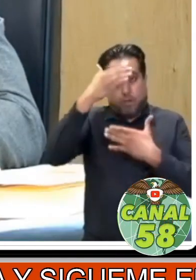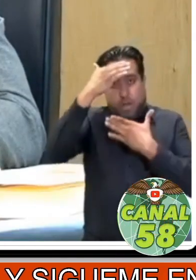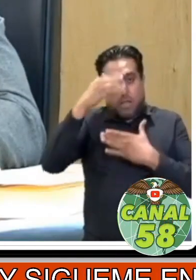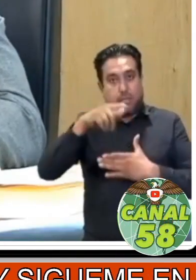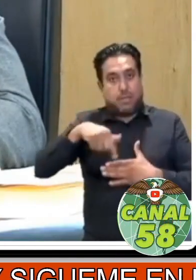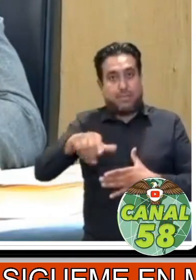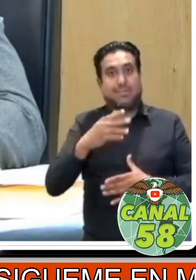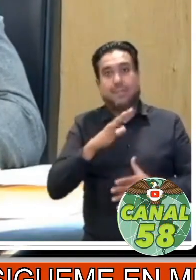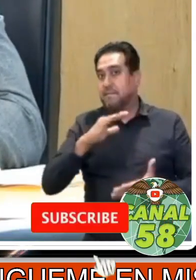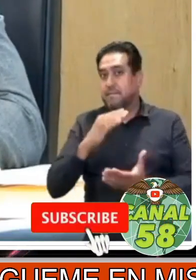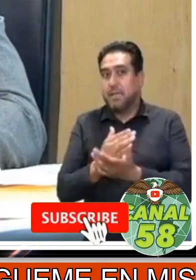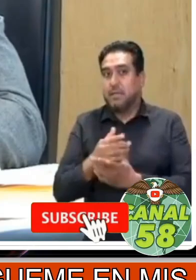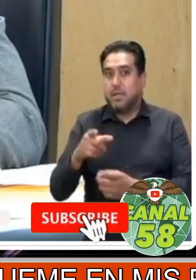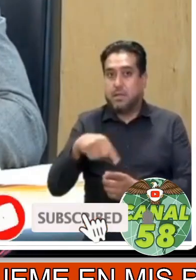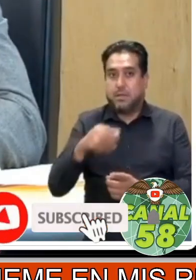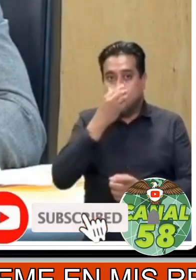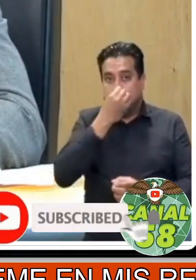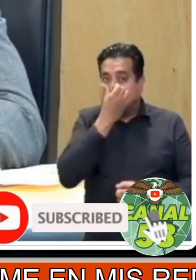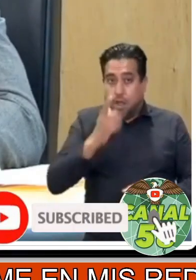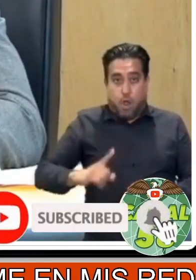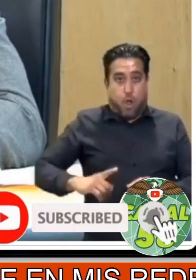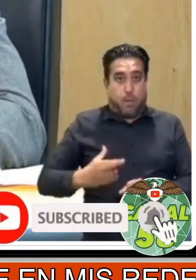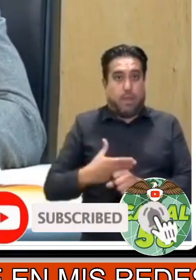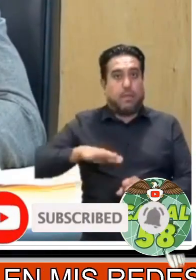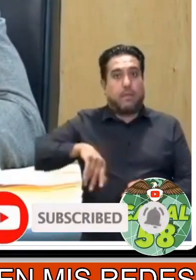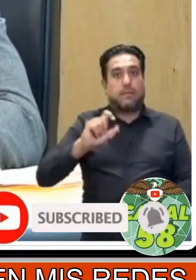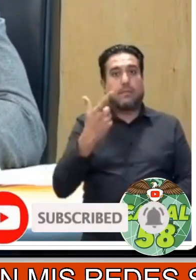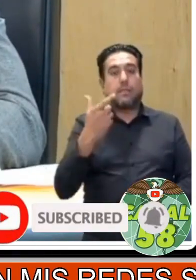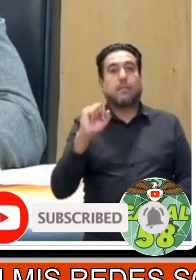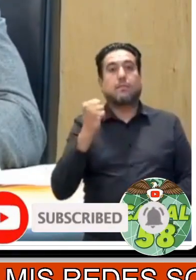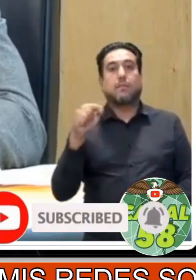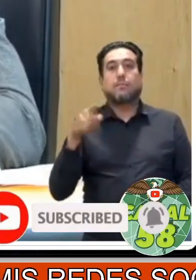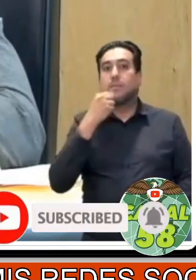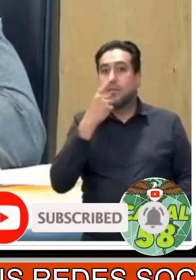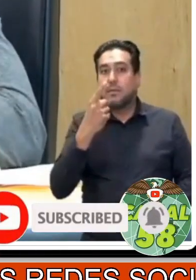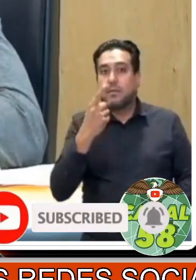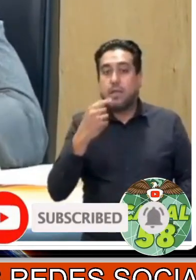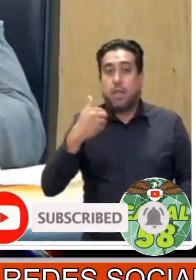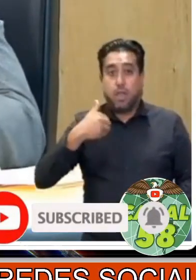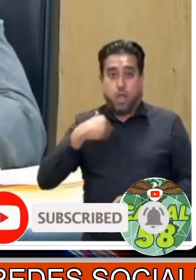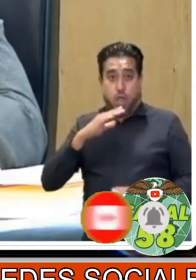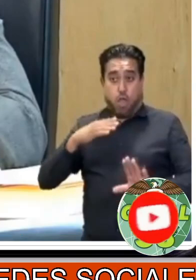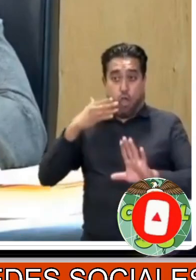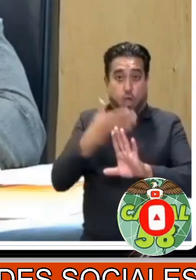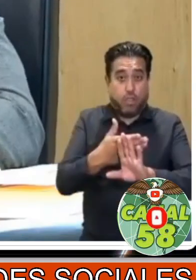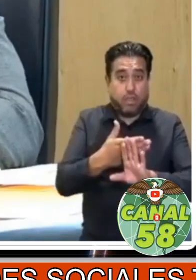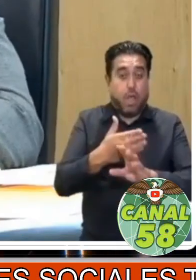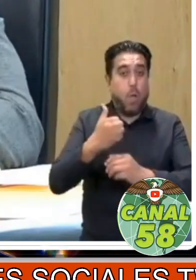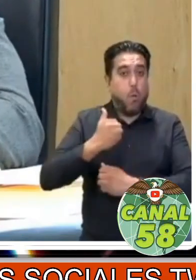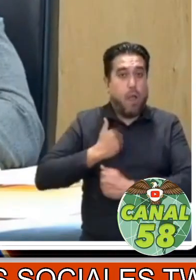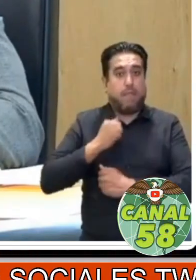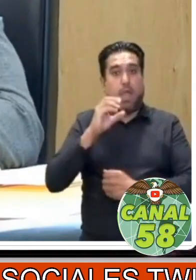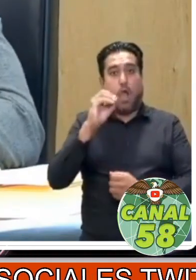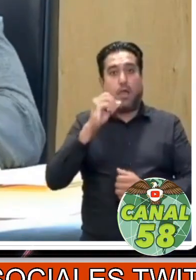gobernador del estado sabe que sin los elementos de la Guardia Nacional y los elementos de las Fuerzas Armadas no se puede controlar la criminalidad en